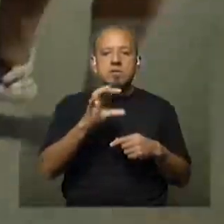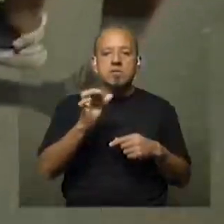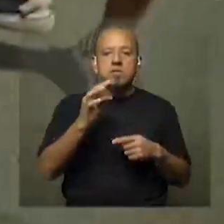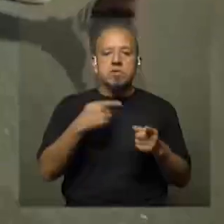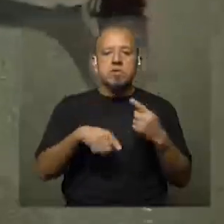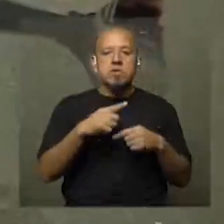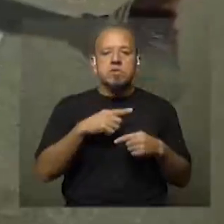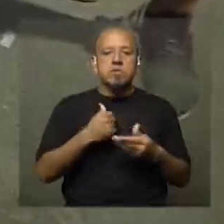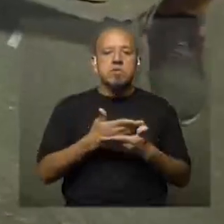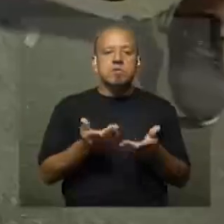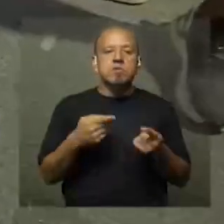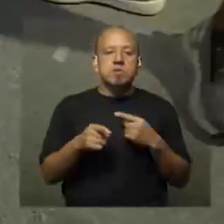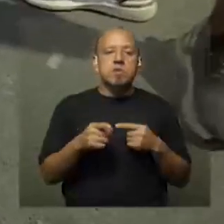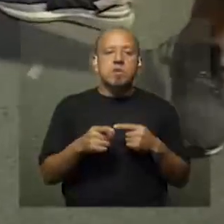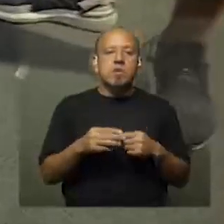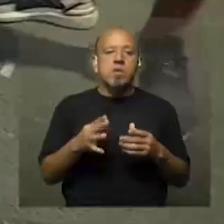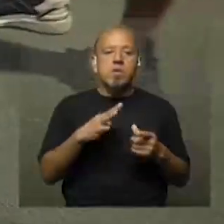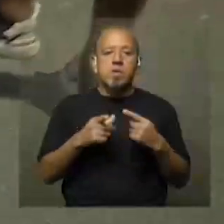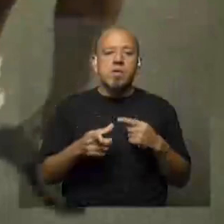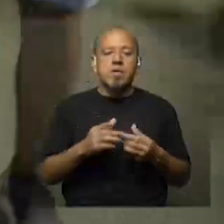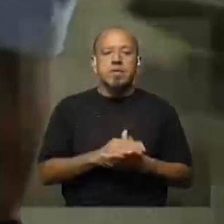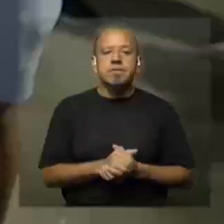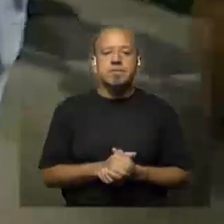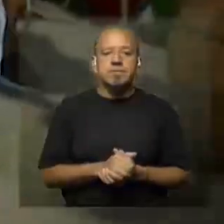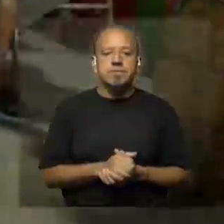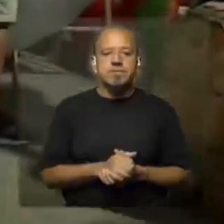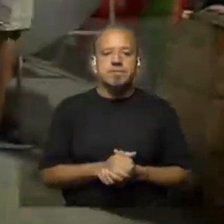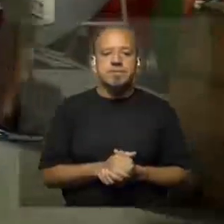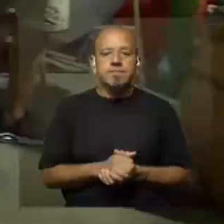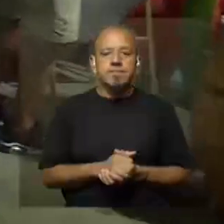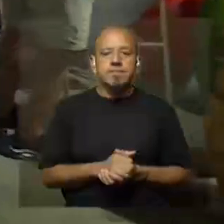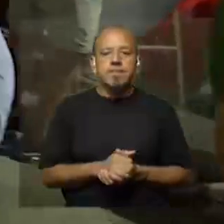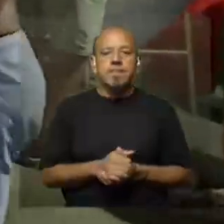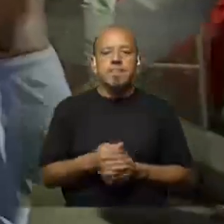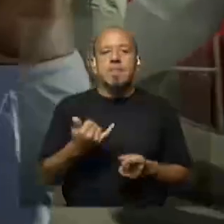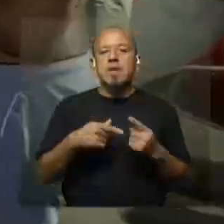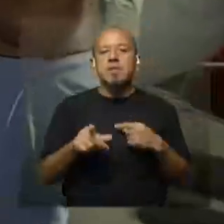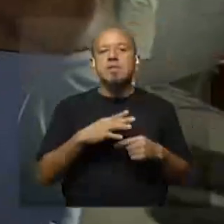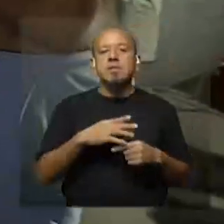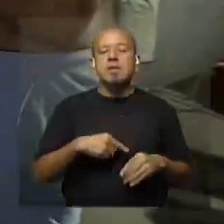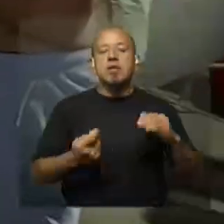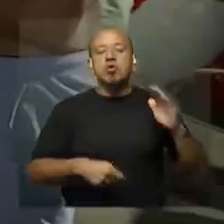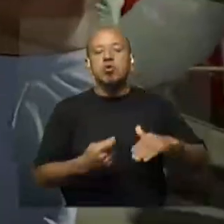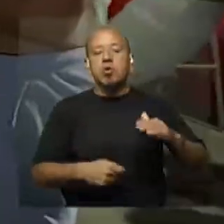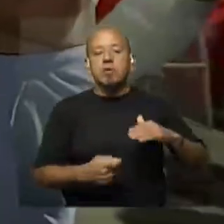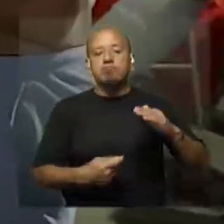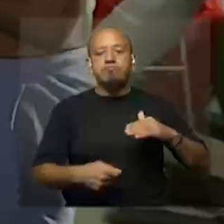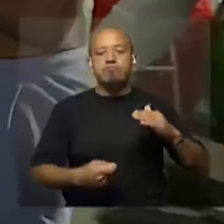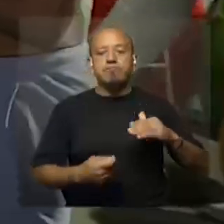el espectáculo nuestro y bueno, está en nuestros corazones. Háblenme un poco del famoso toque madre, que tanta gente, tanto, bueno, todos